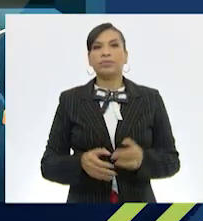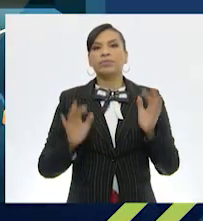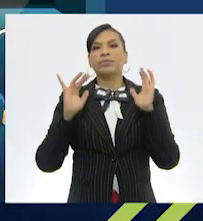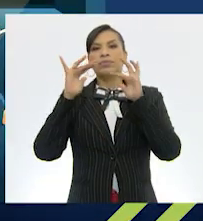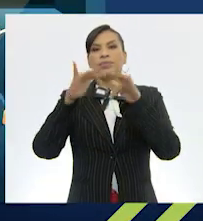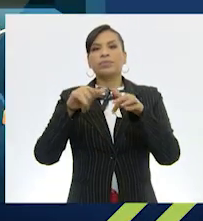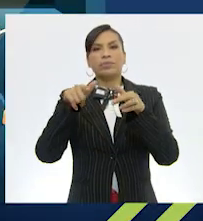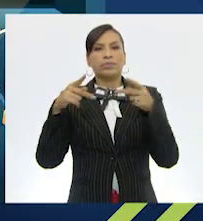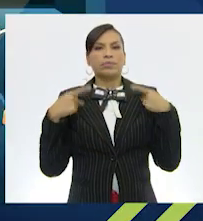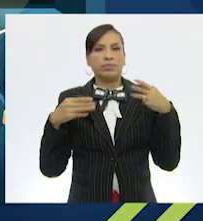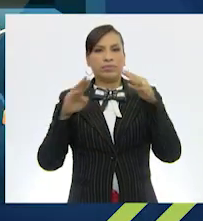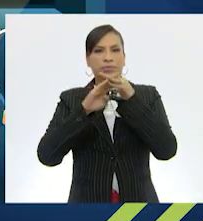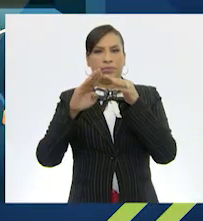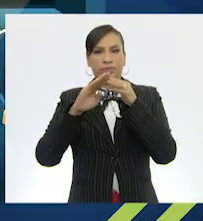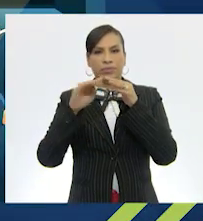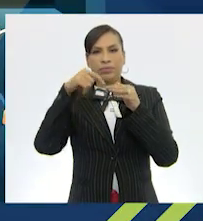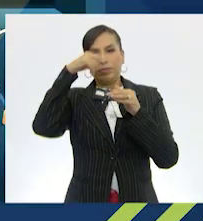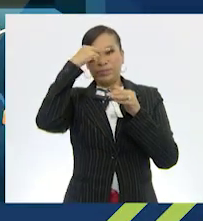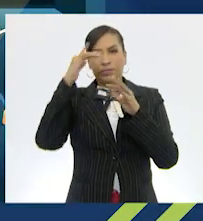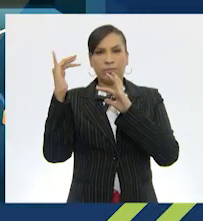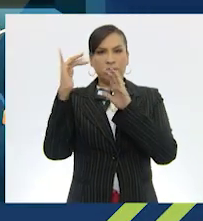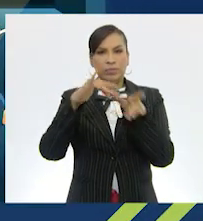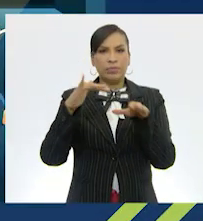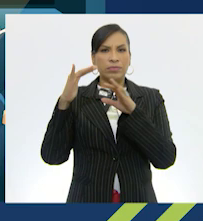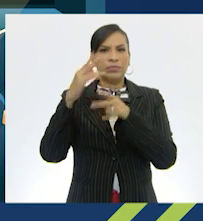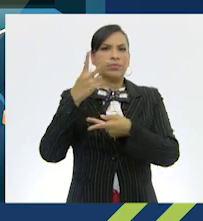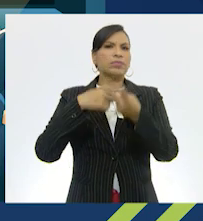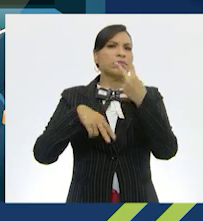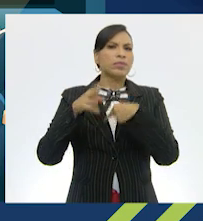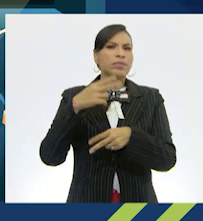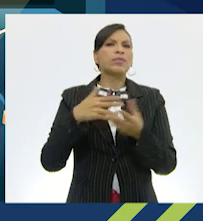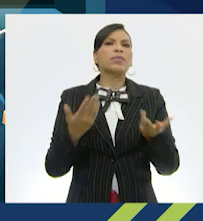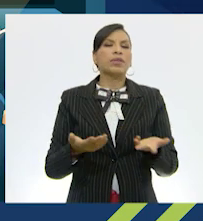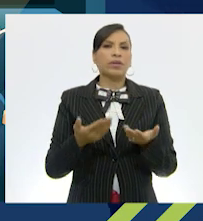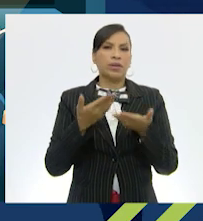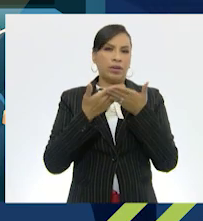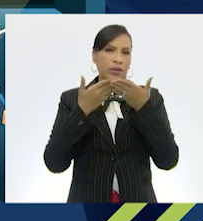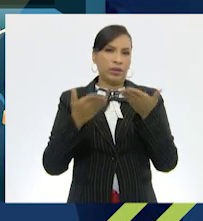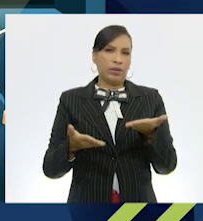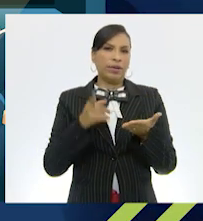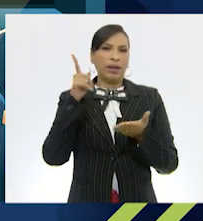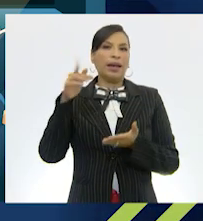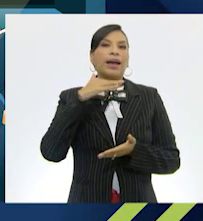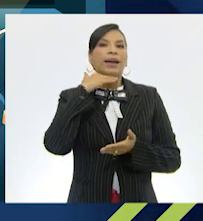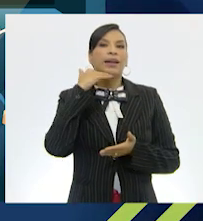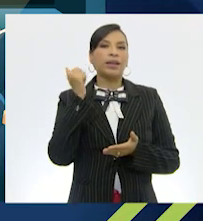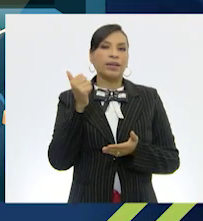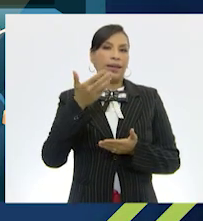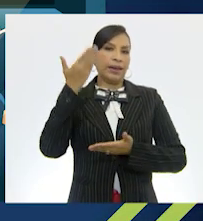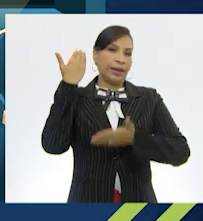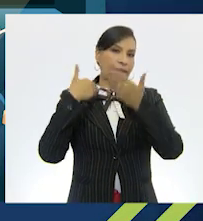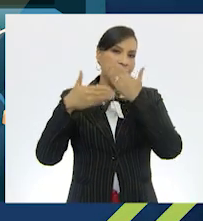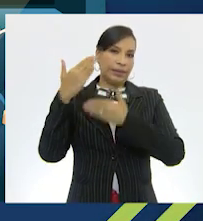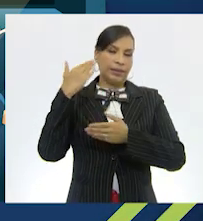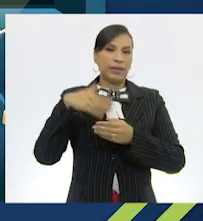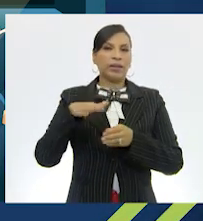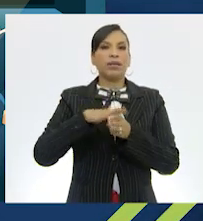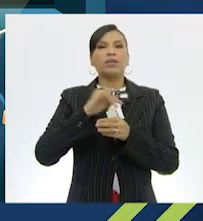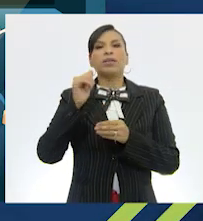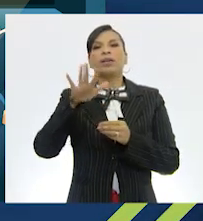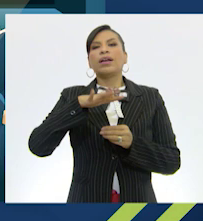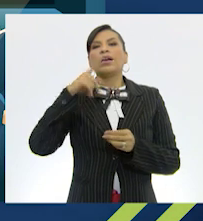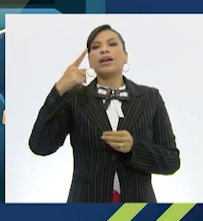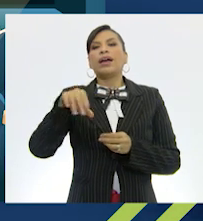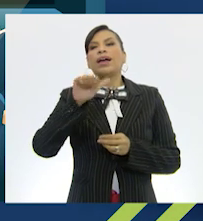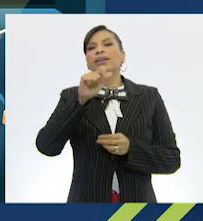migraciones alemanas a México venían precisamente de lo que ahora es Alemania, que entonces era el Imperio